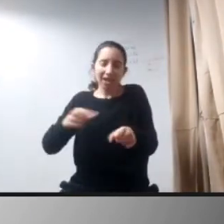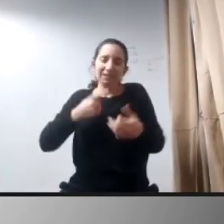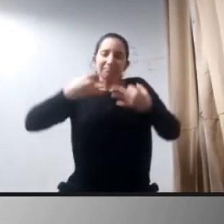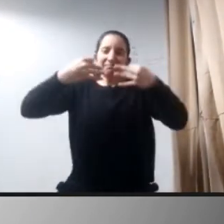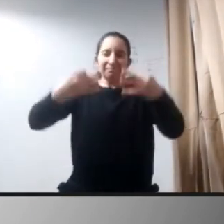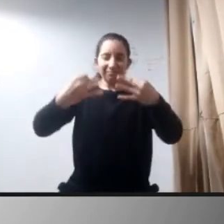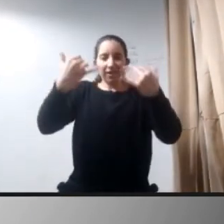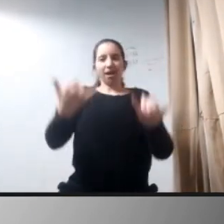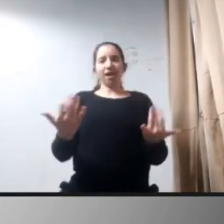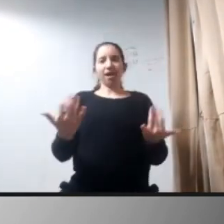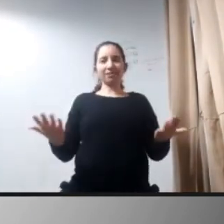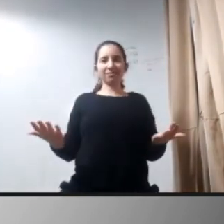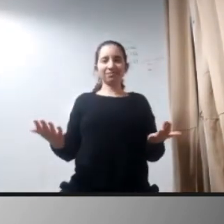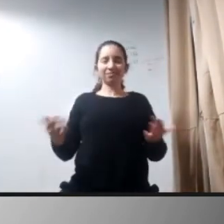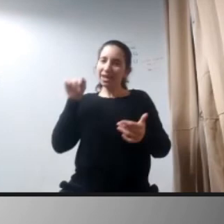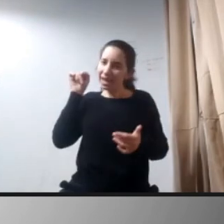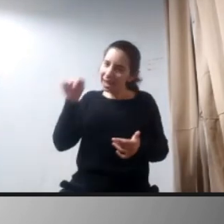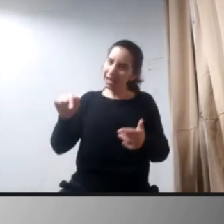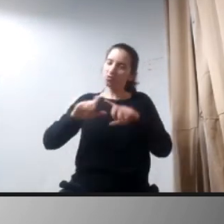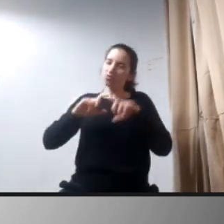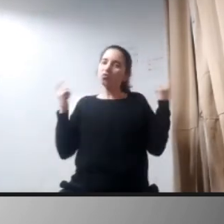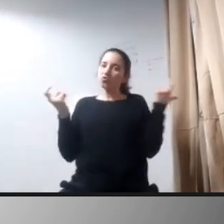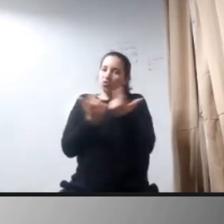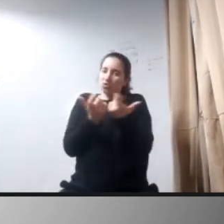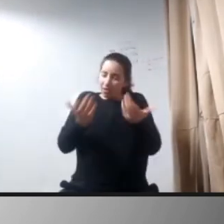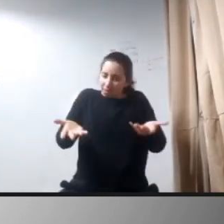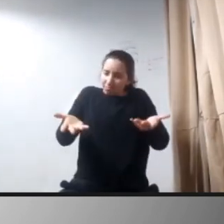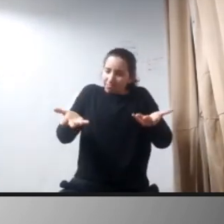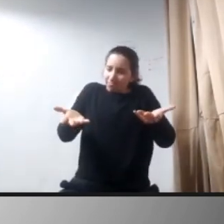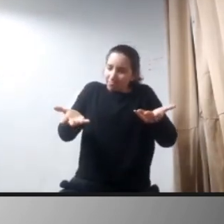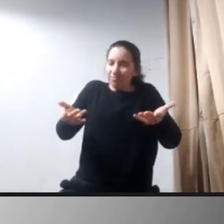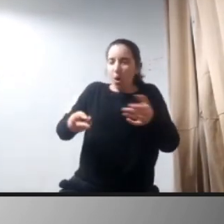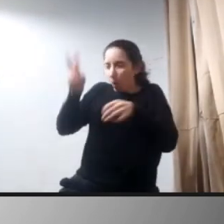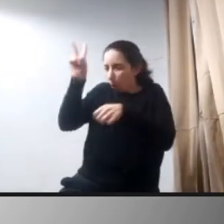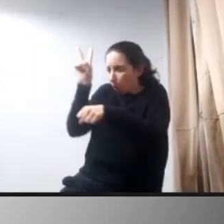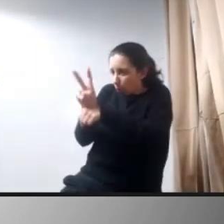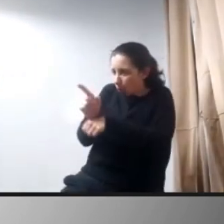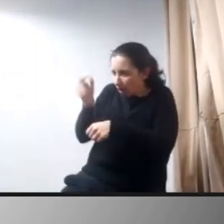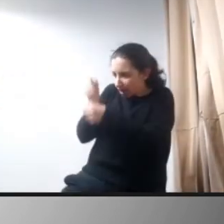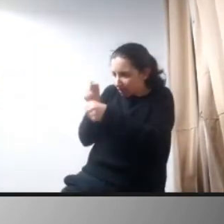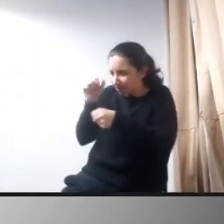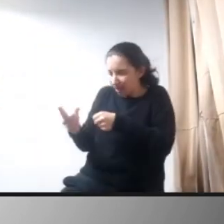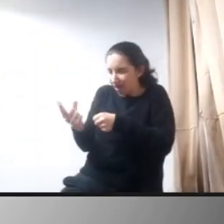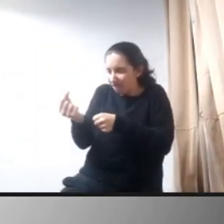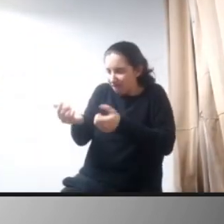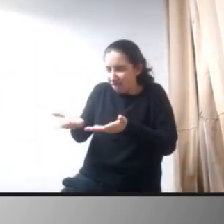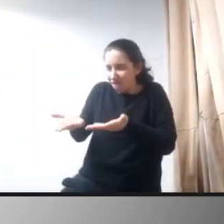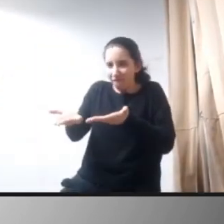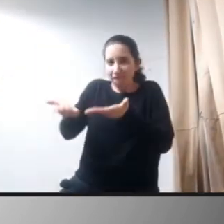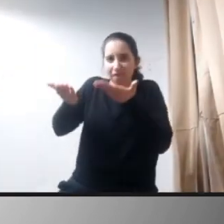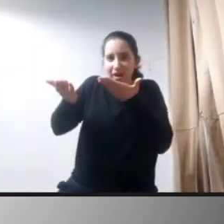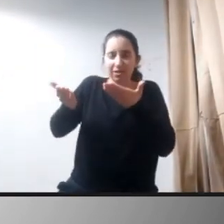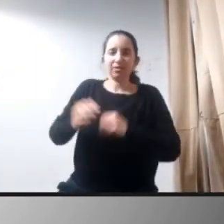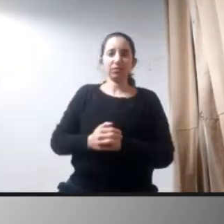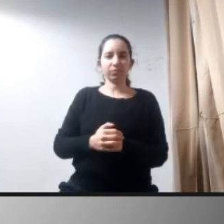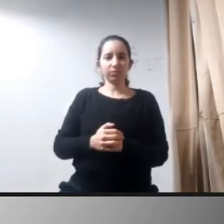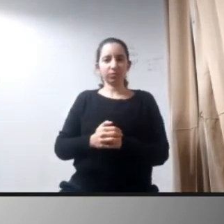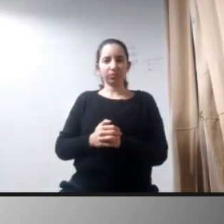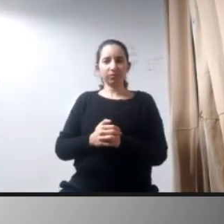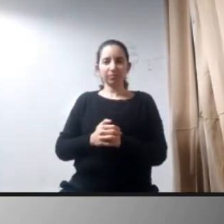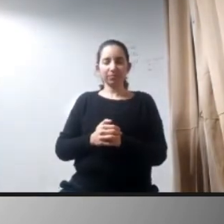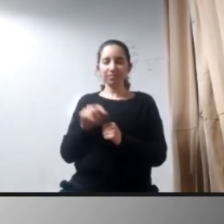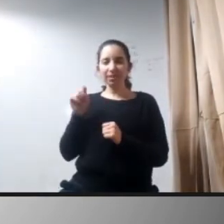ser humano. Y tenemos que tratar de que la sociedad le vaya dando un valor, una remuneración que